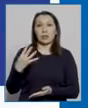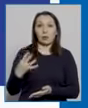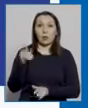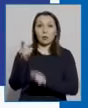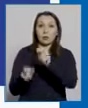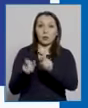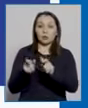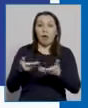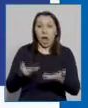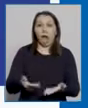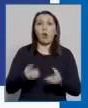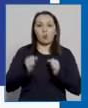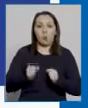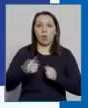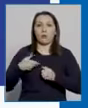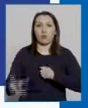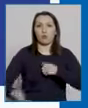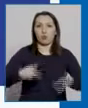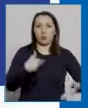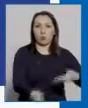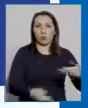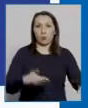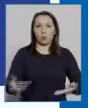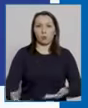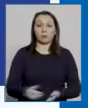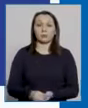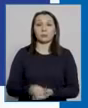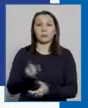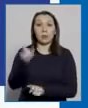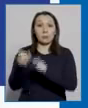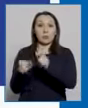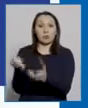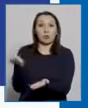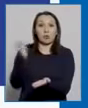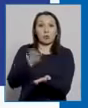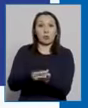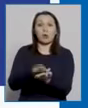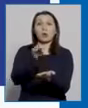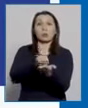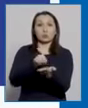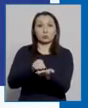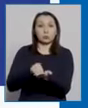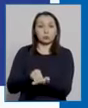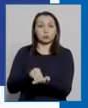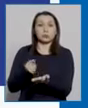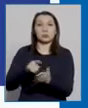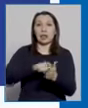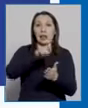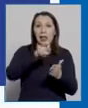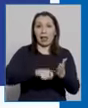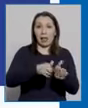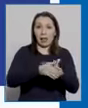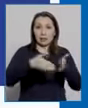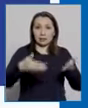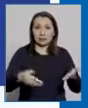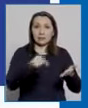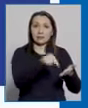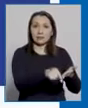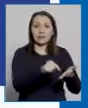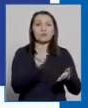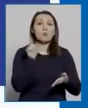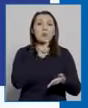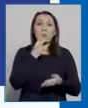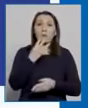24.834 son activas. En cuanto a los fallecimientos que se han registrado en el registro civil en las